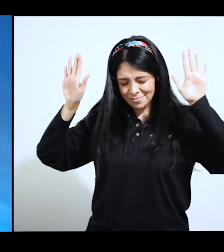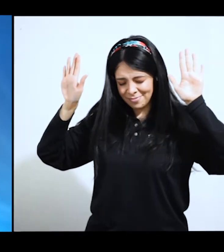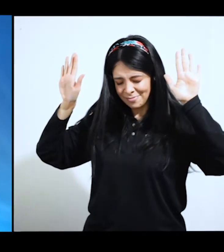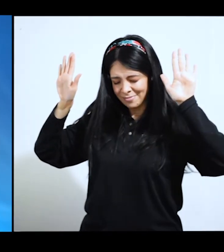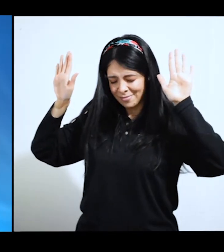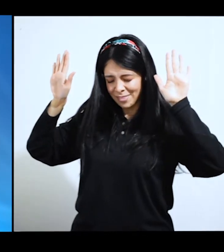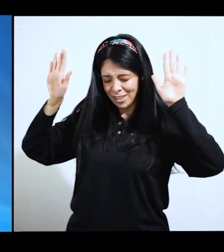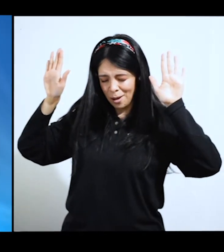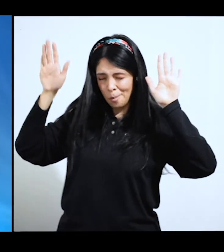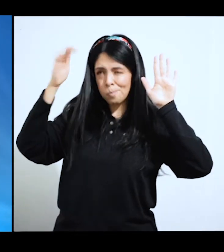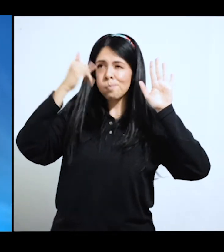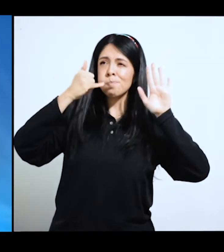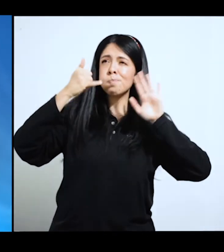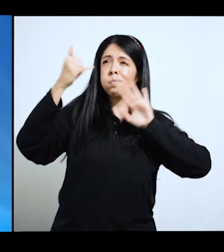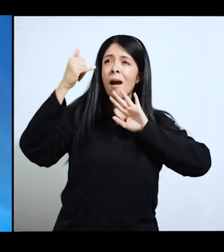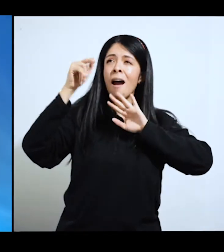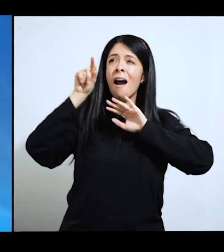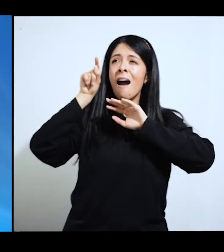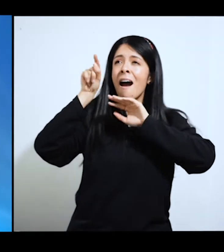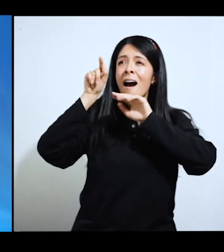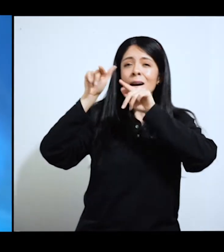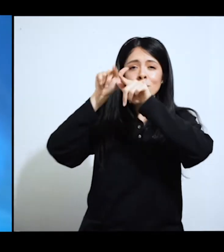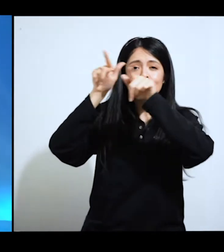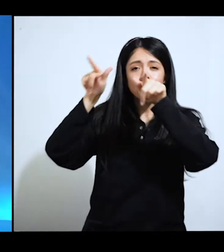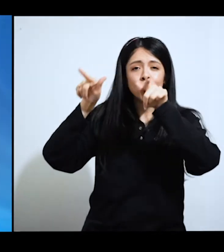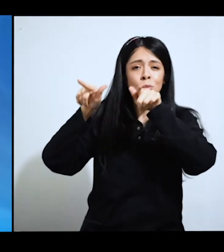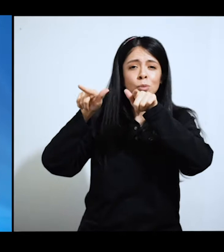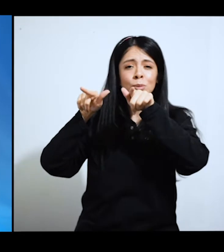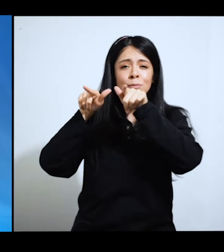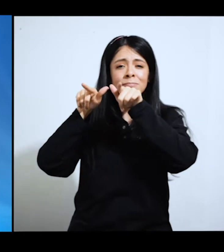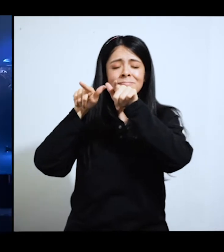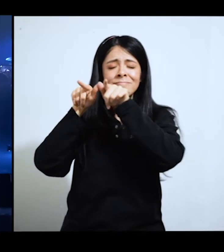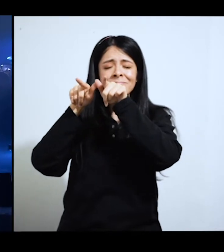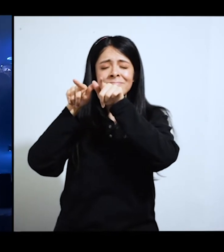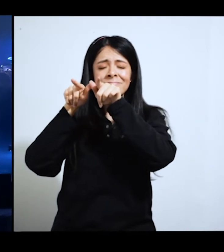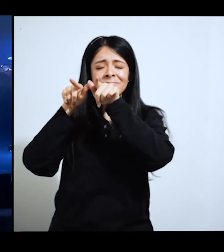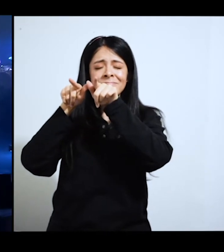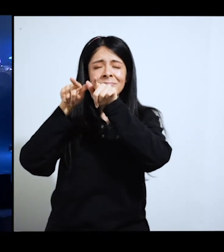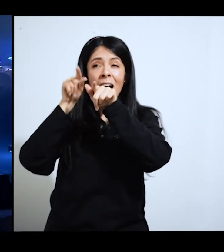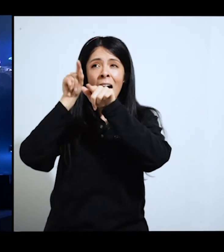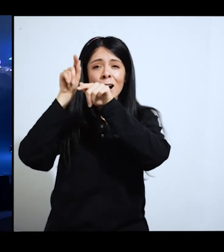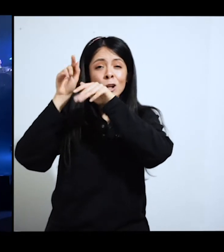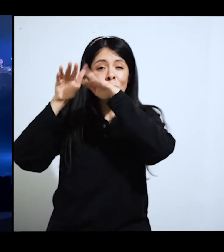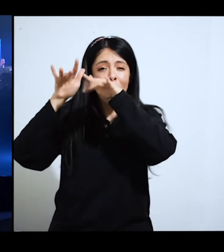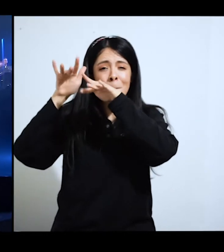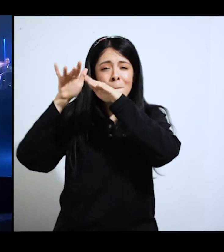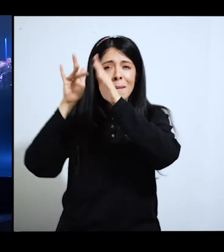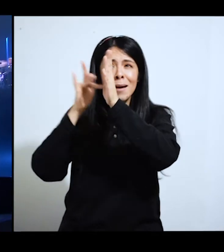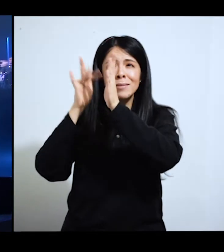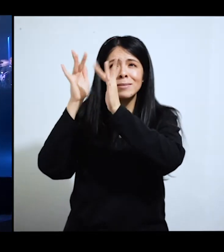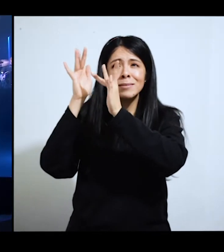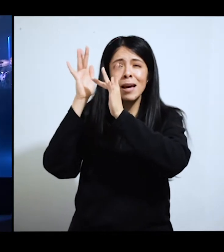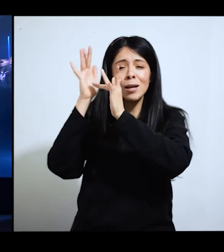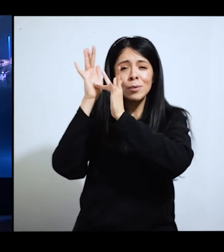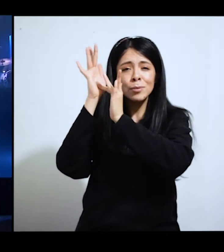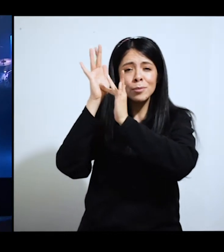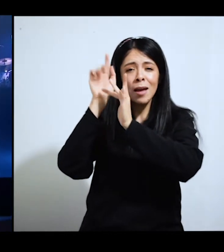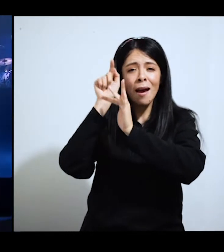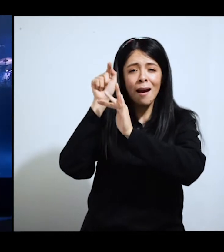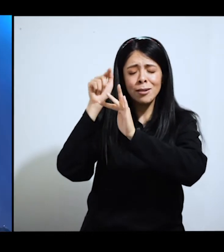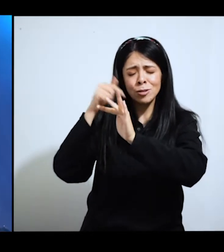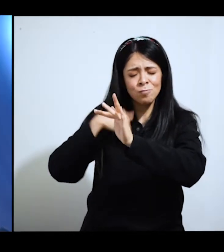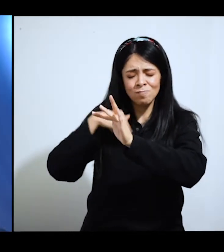postrado a tus pies, y aquí